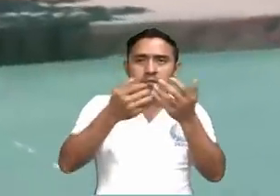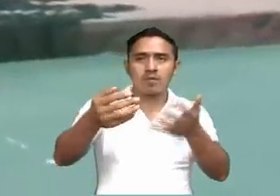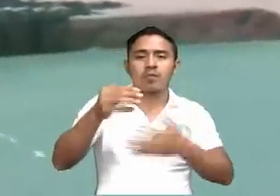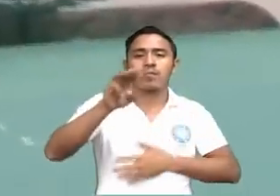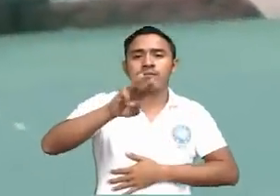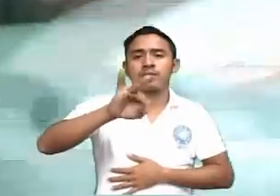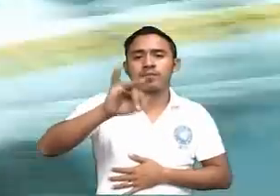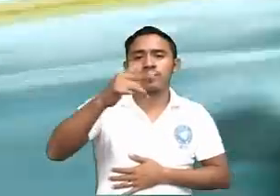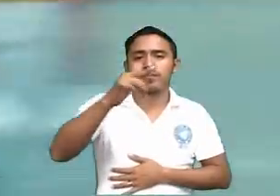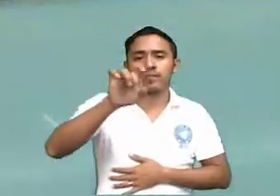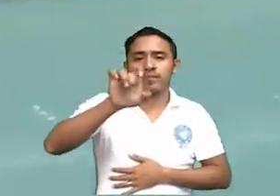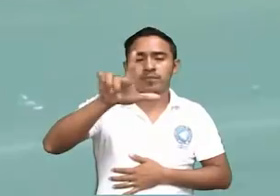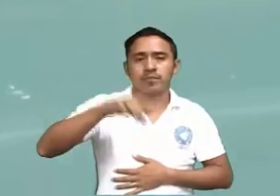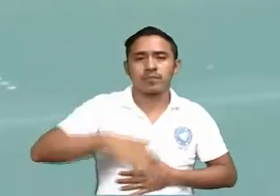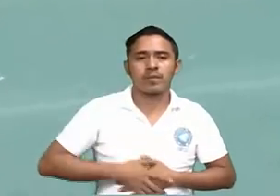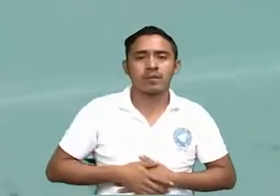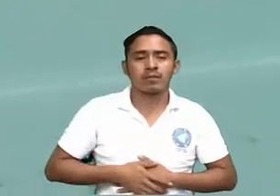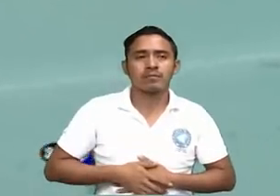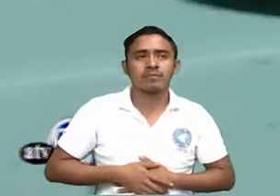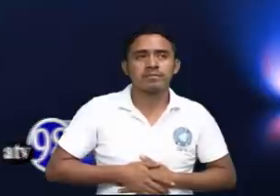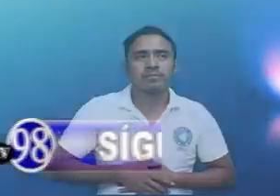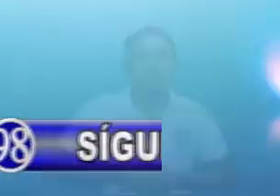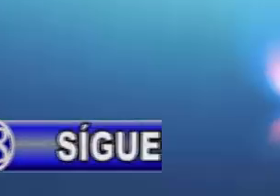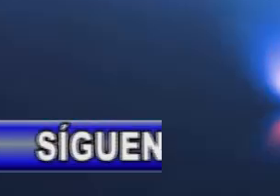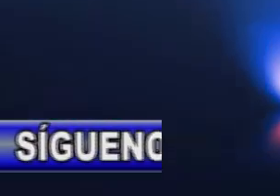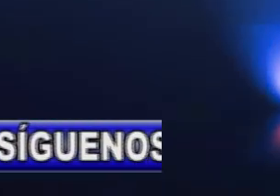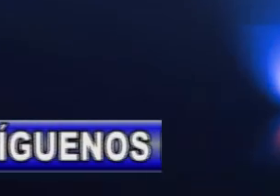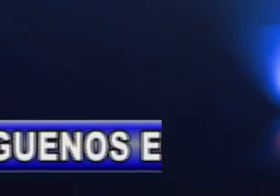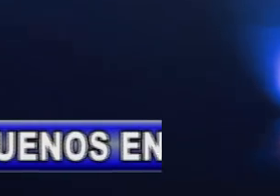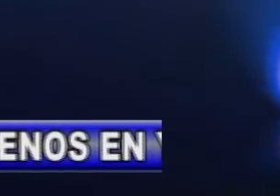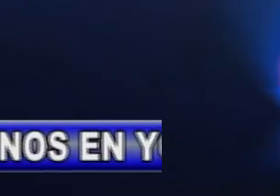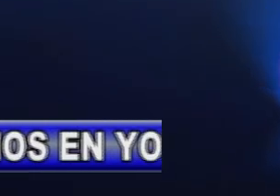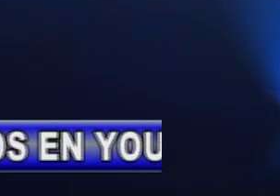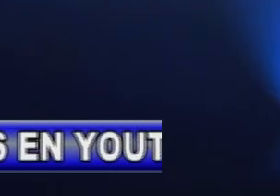canal parlamentario les informó Miguel Carranza Mena.